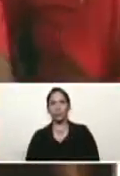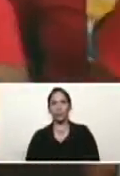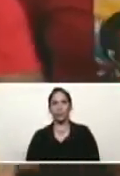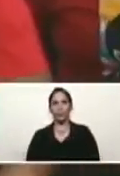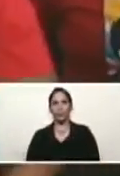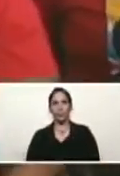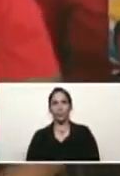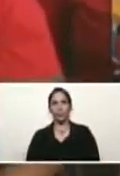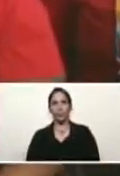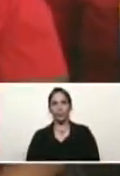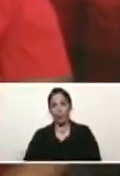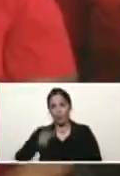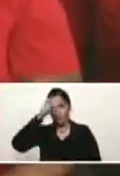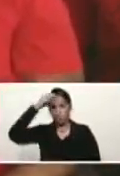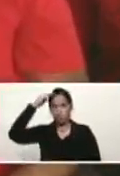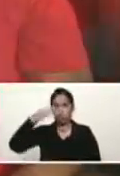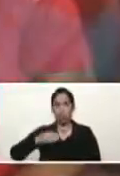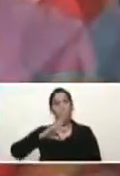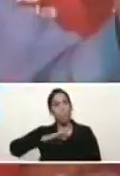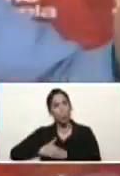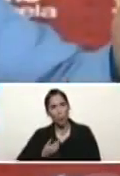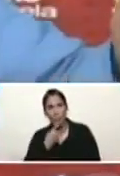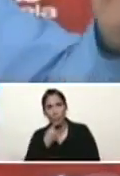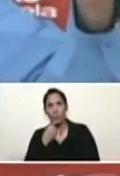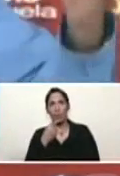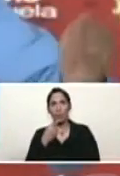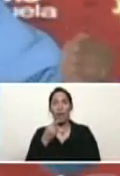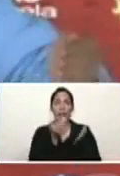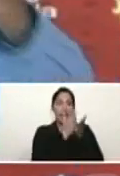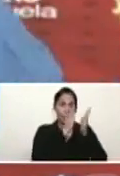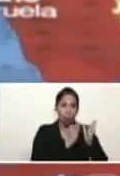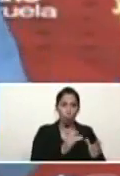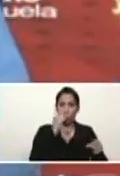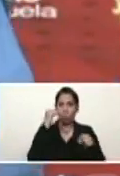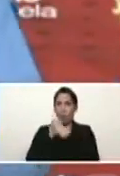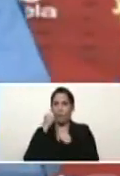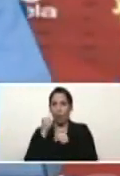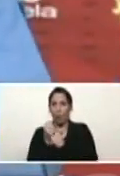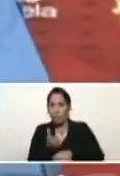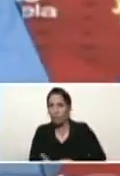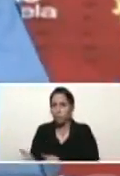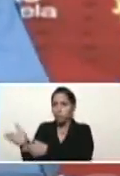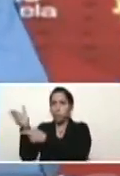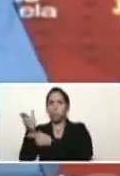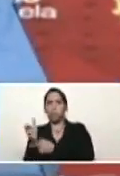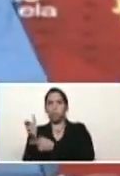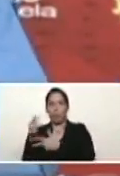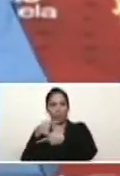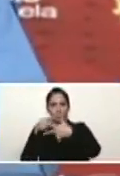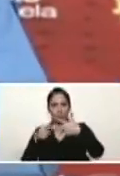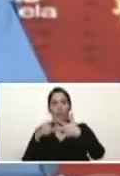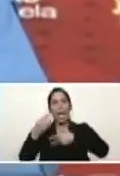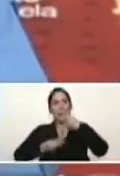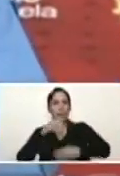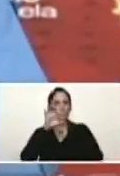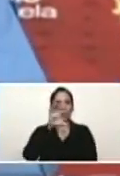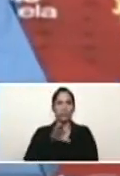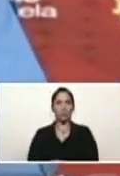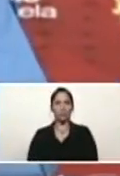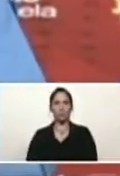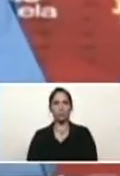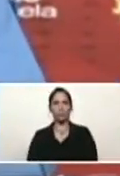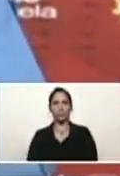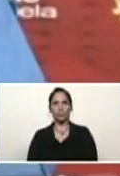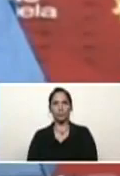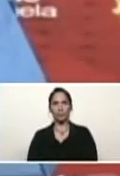Y con la milicia pudiéramos decir, estudio, trabajo y fusil para ser patria.